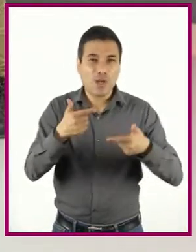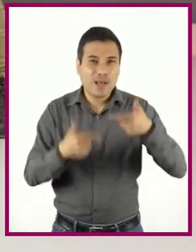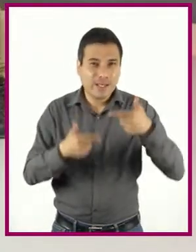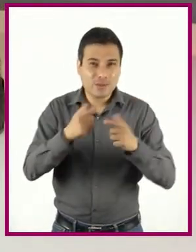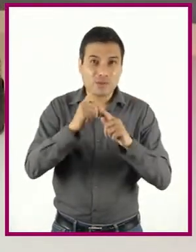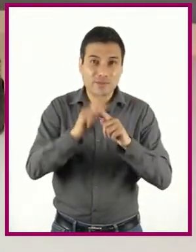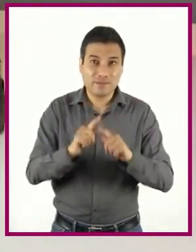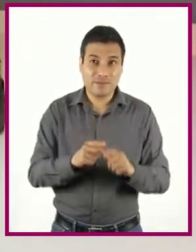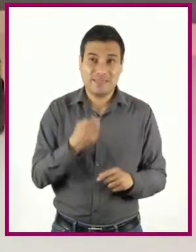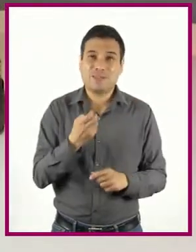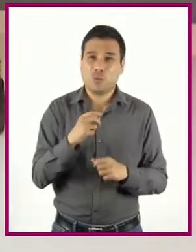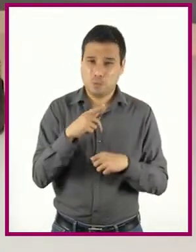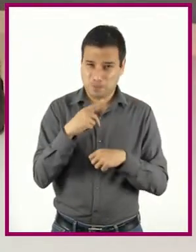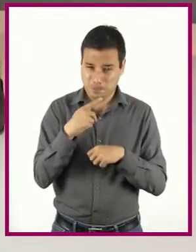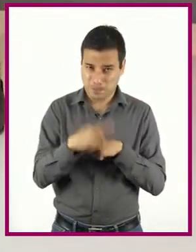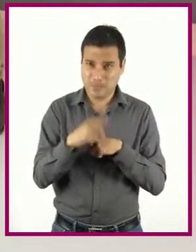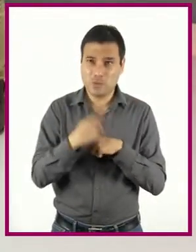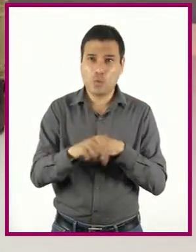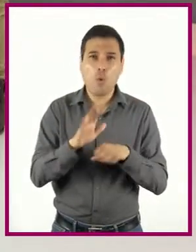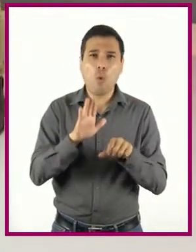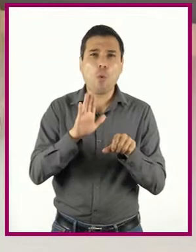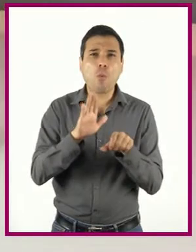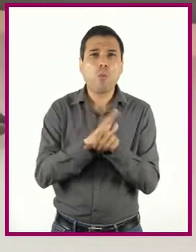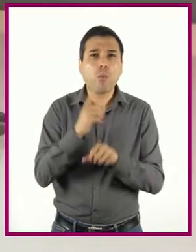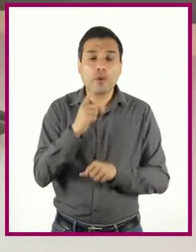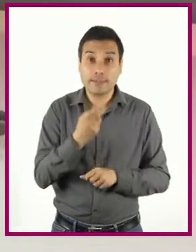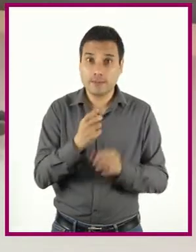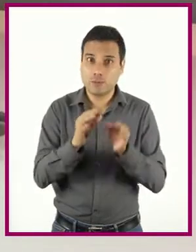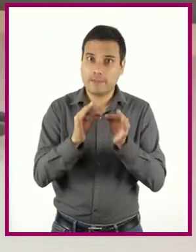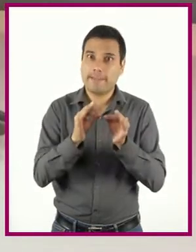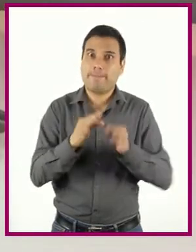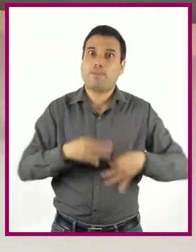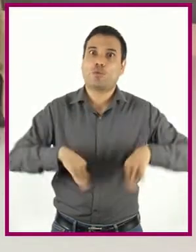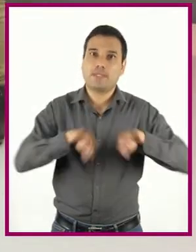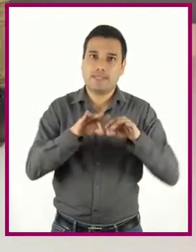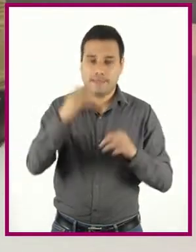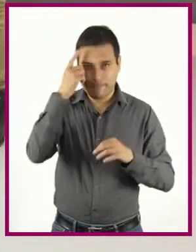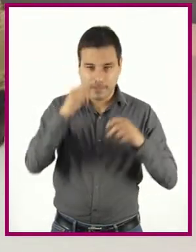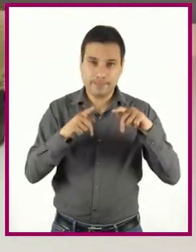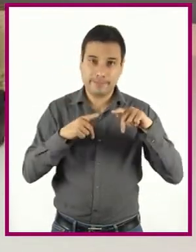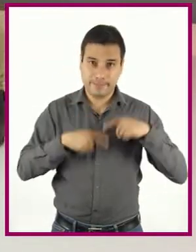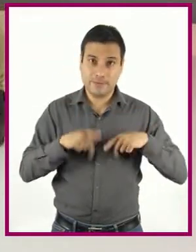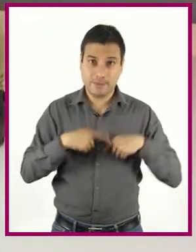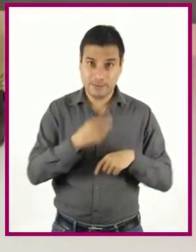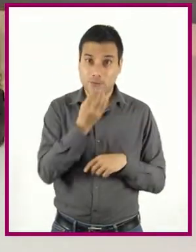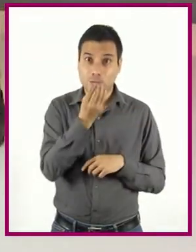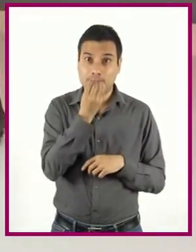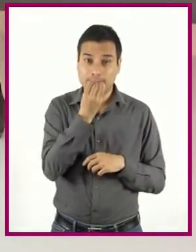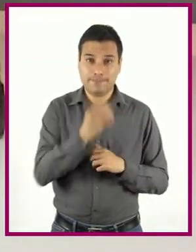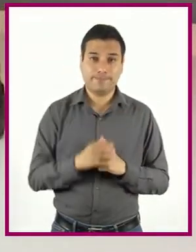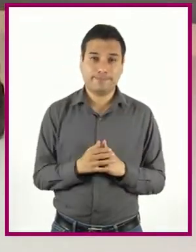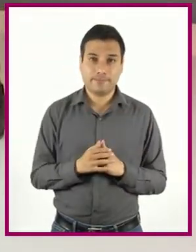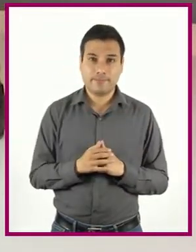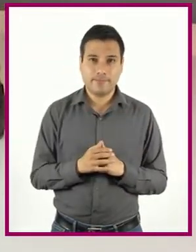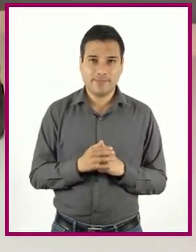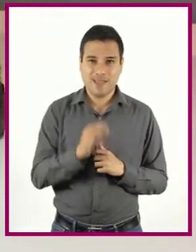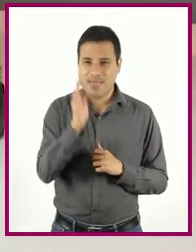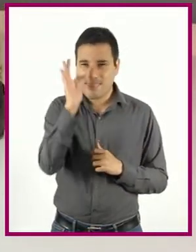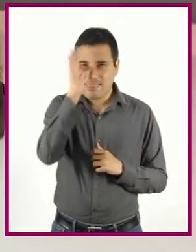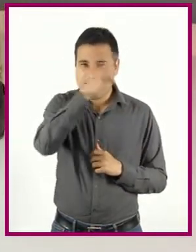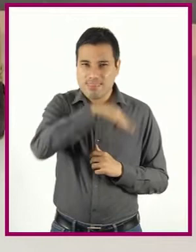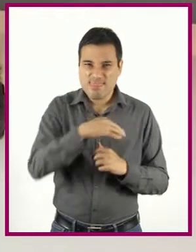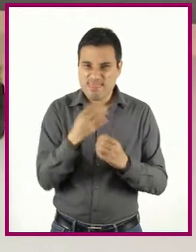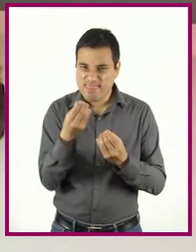vulnerables, ya que son un grupo de alimentos que juegan un papel importante en la alimentación de la población. Las adulteraciones de la